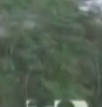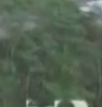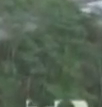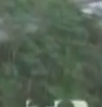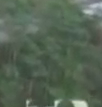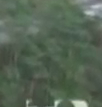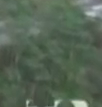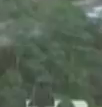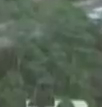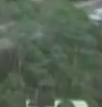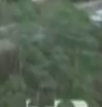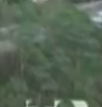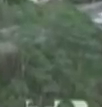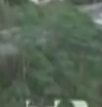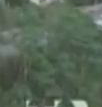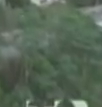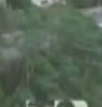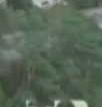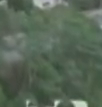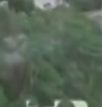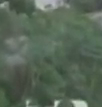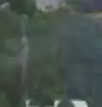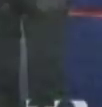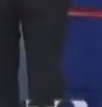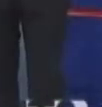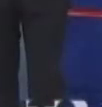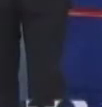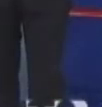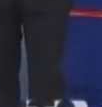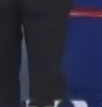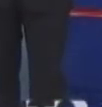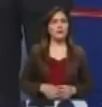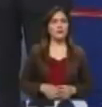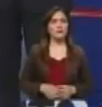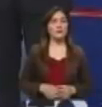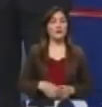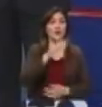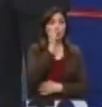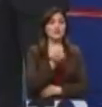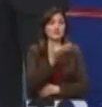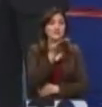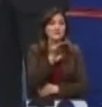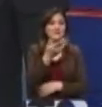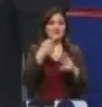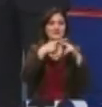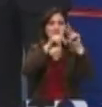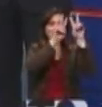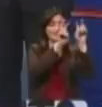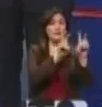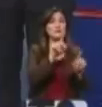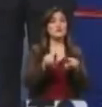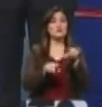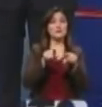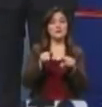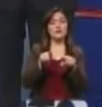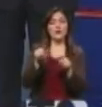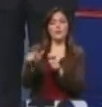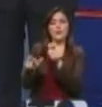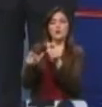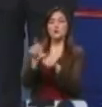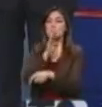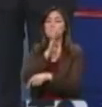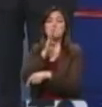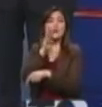a la segunda emisión de su noticiero de la comunidad. Buenos días, iniciamos con algunos titulares. Propietarios de